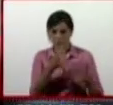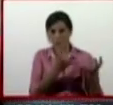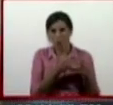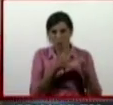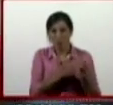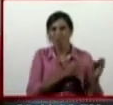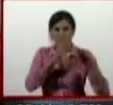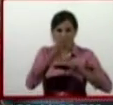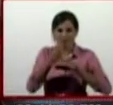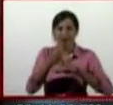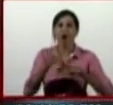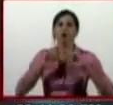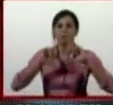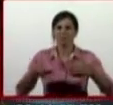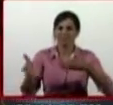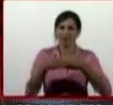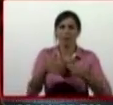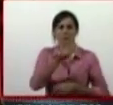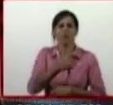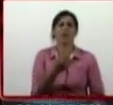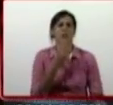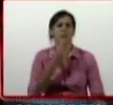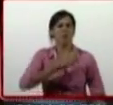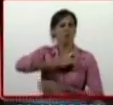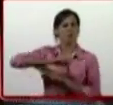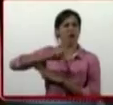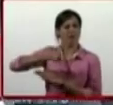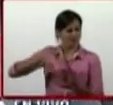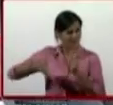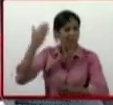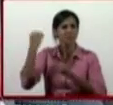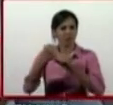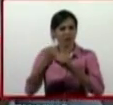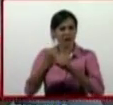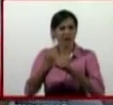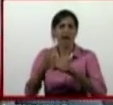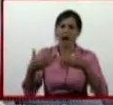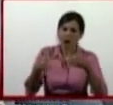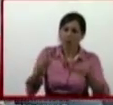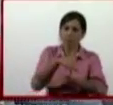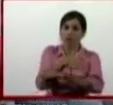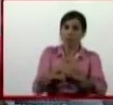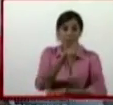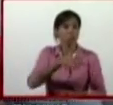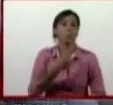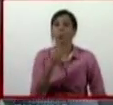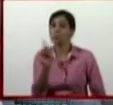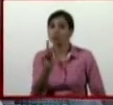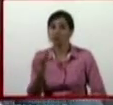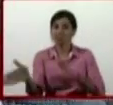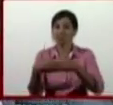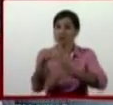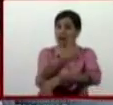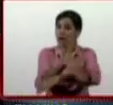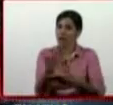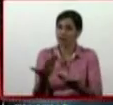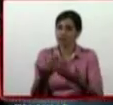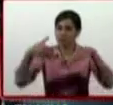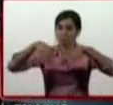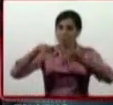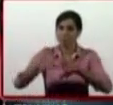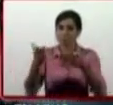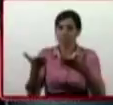pitaba y les gritaba, váyanse a trabajar, tengan clases, porque si en algún país se le ha dado presupuesto a la